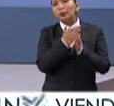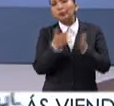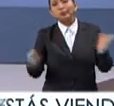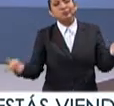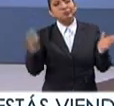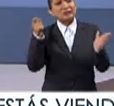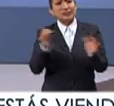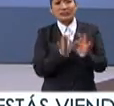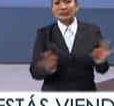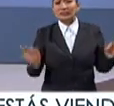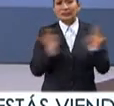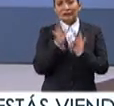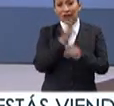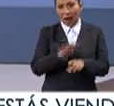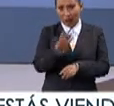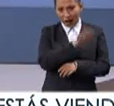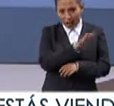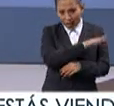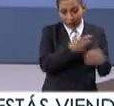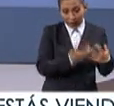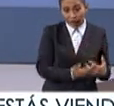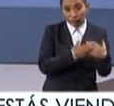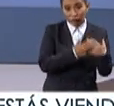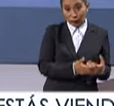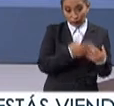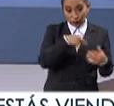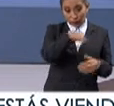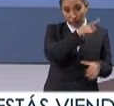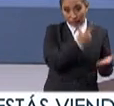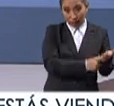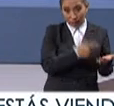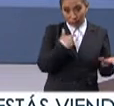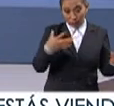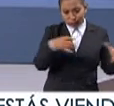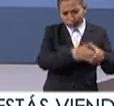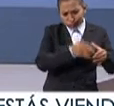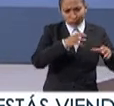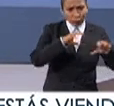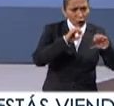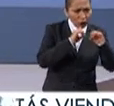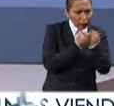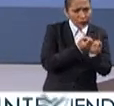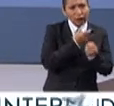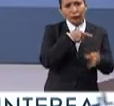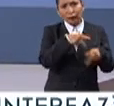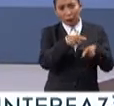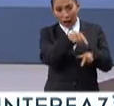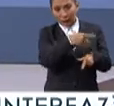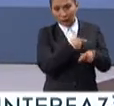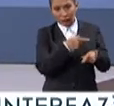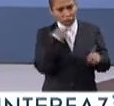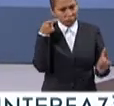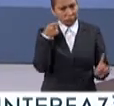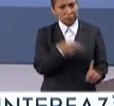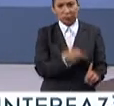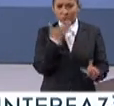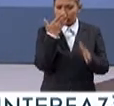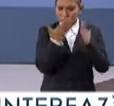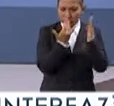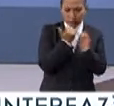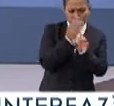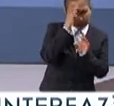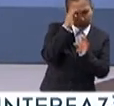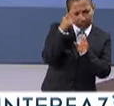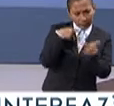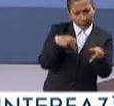institucionalidad en muchos sectores en la industria del fútbol también es muy importante y gente que se dedica que estudia